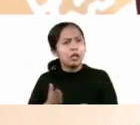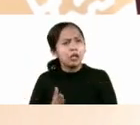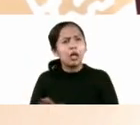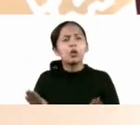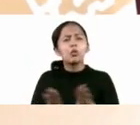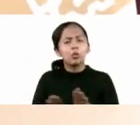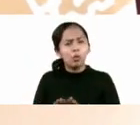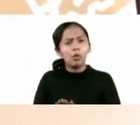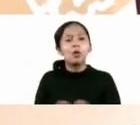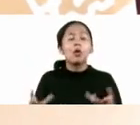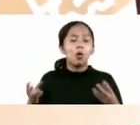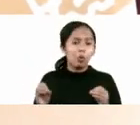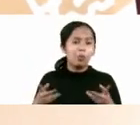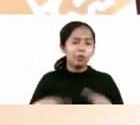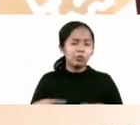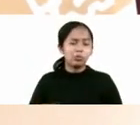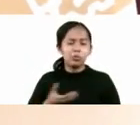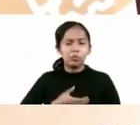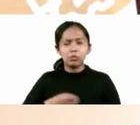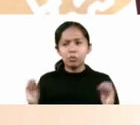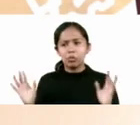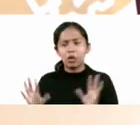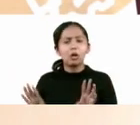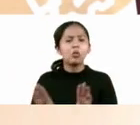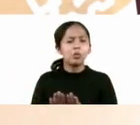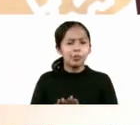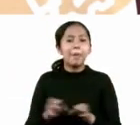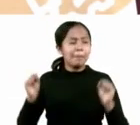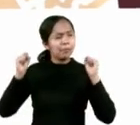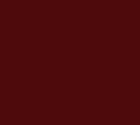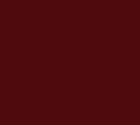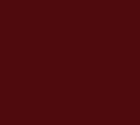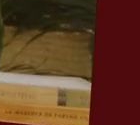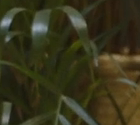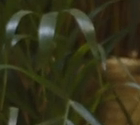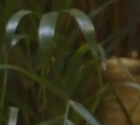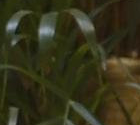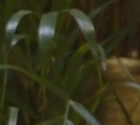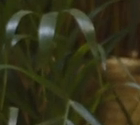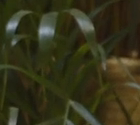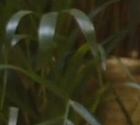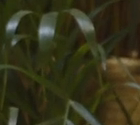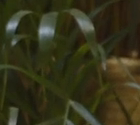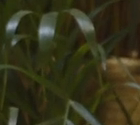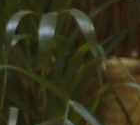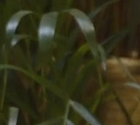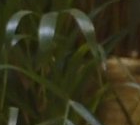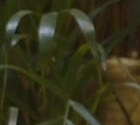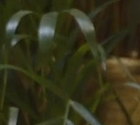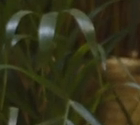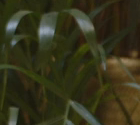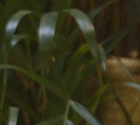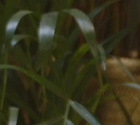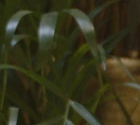entrar las personas al Zócalo. Es una marcha pacífica, así que no tiene ningún problema. El concierto gratuito, organizado